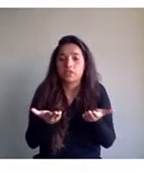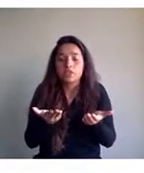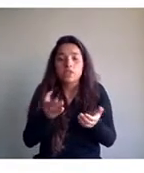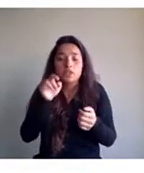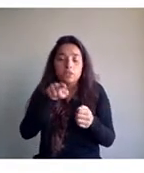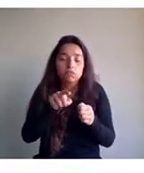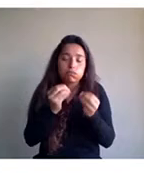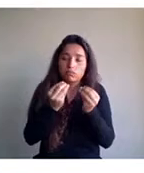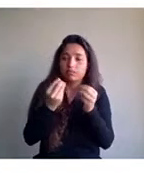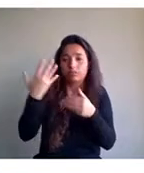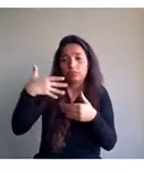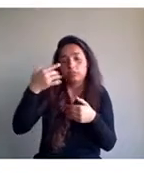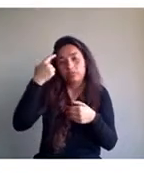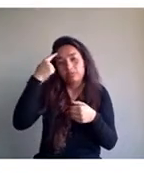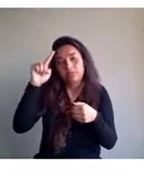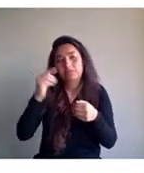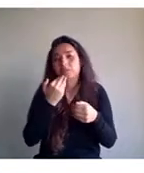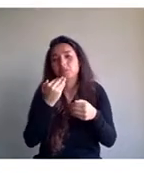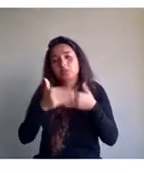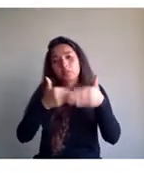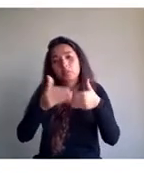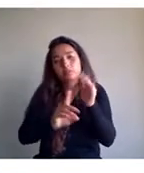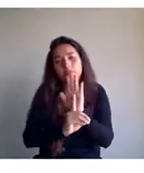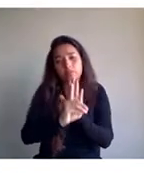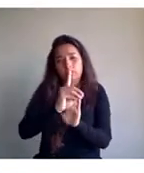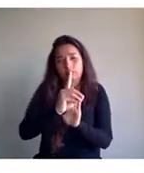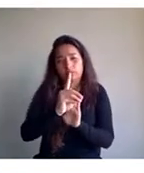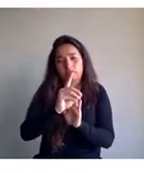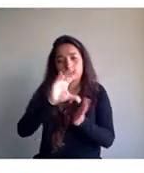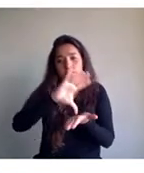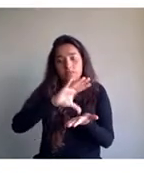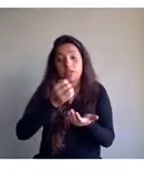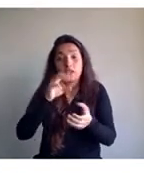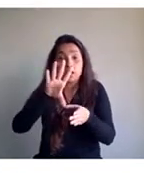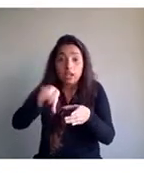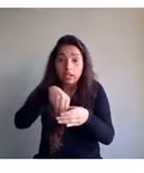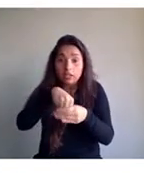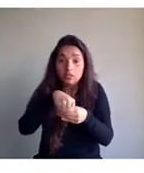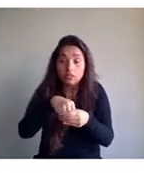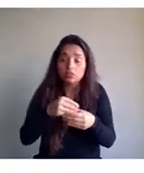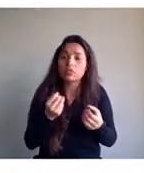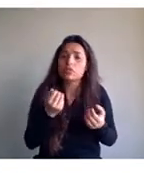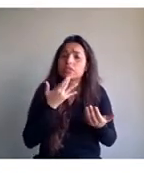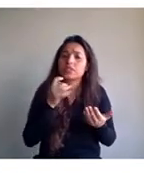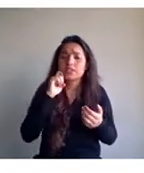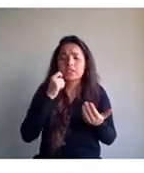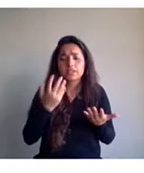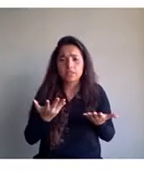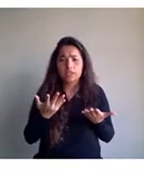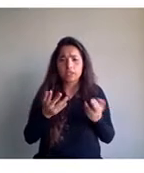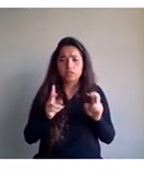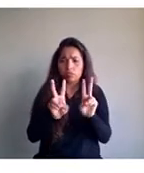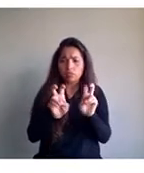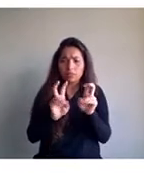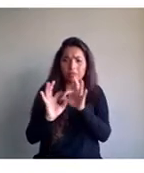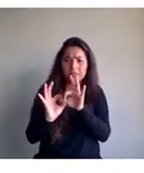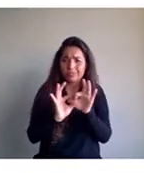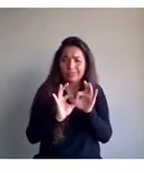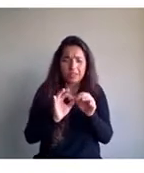además del proceso de desarrollo la inclusión se ha convertido en un elemento crucial de la protección de